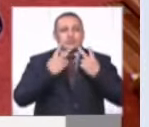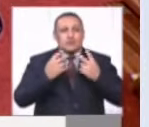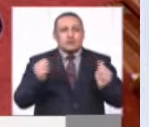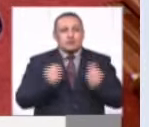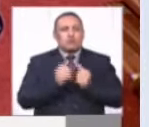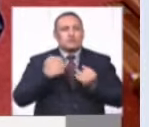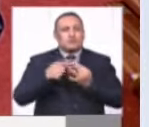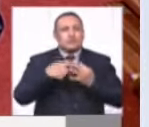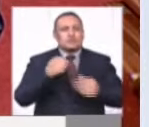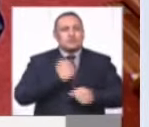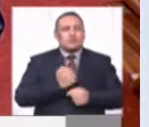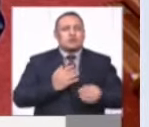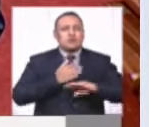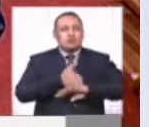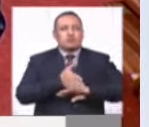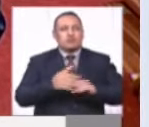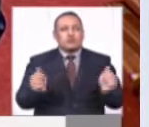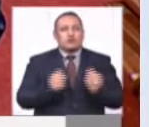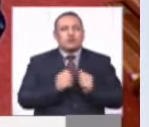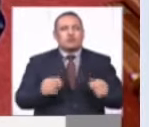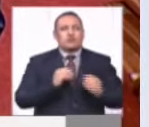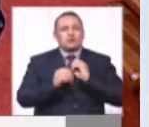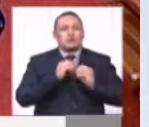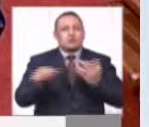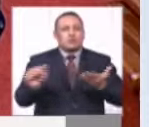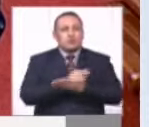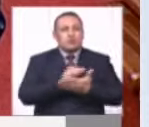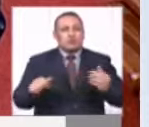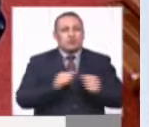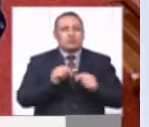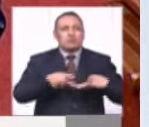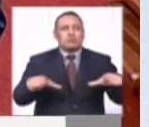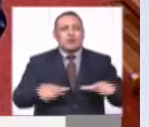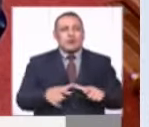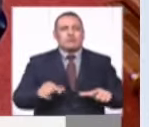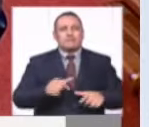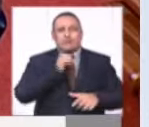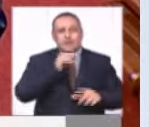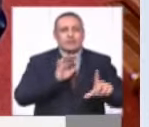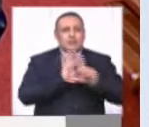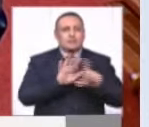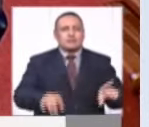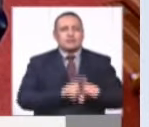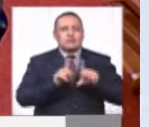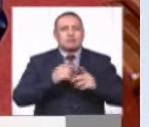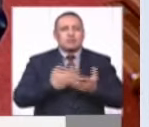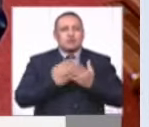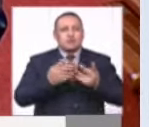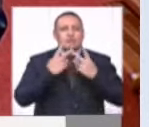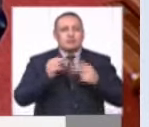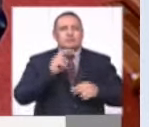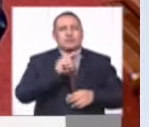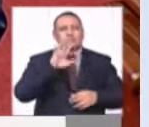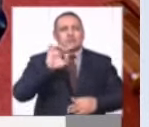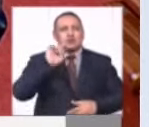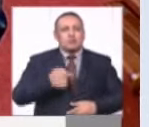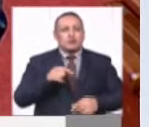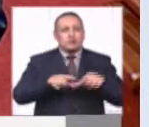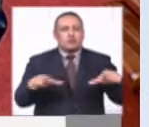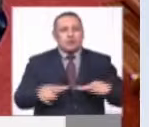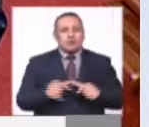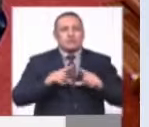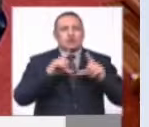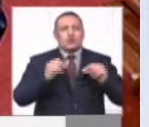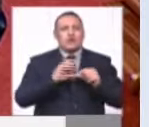Estas acciones incluyen la erradicación de cultivos ilegales. Se tiene previsto erradicar 25,000 hectáreas de